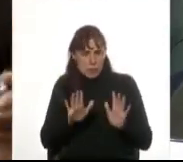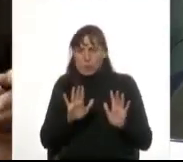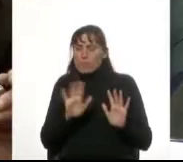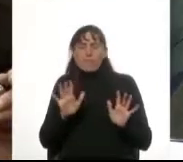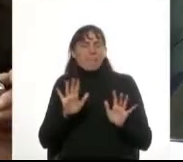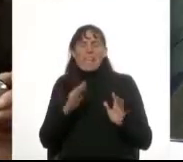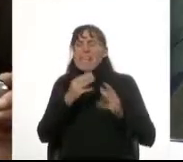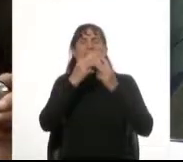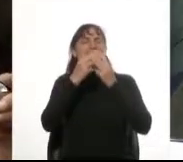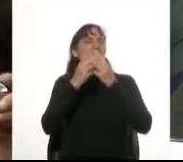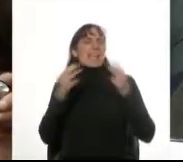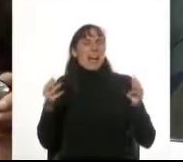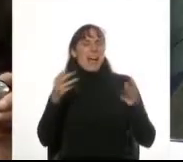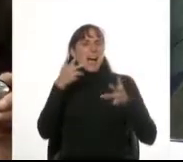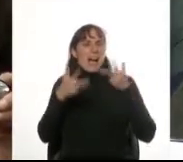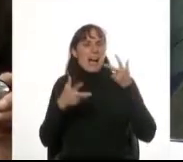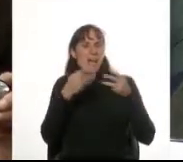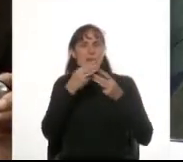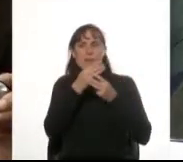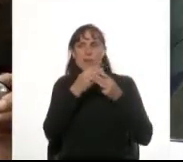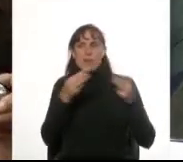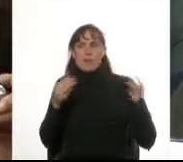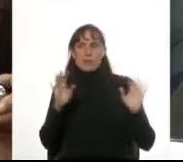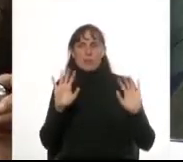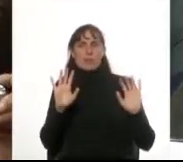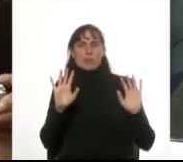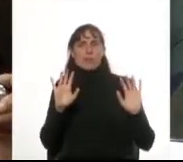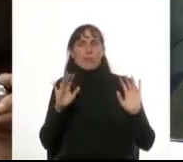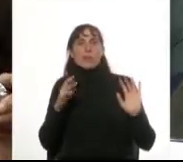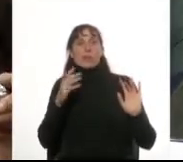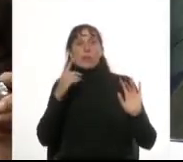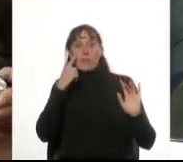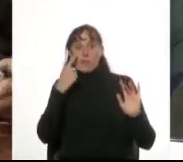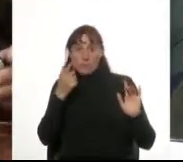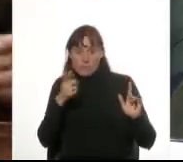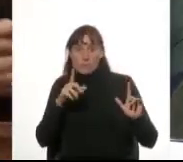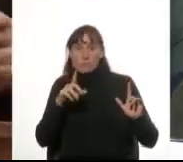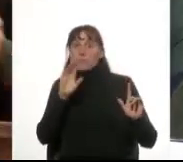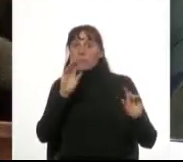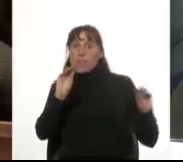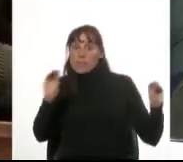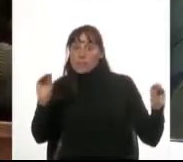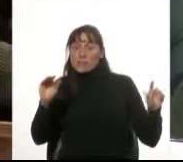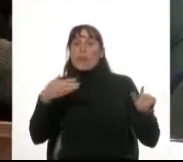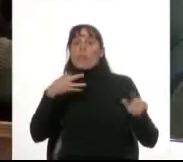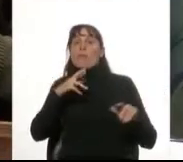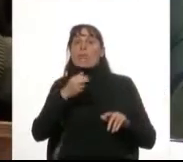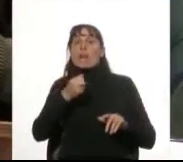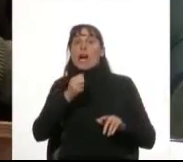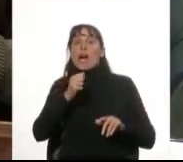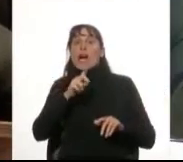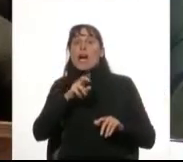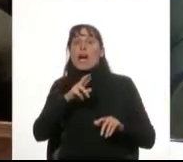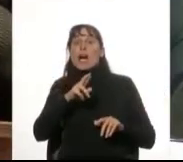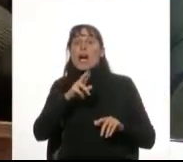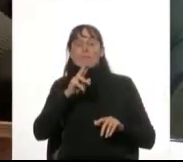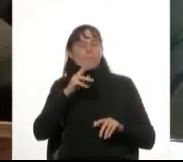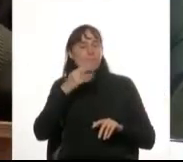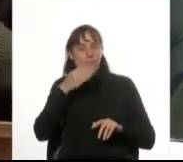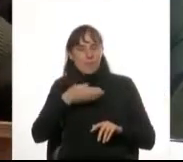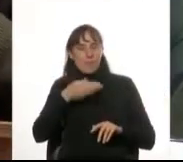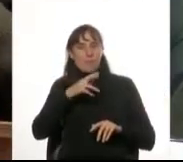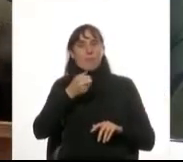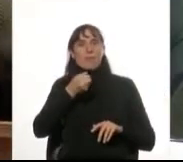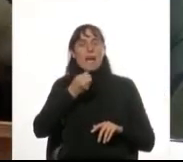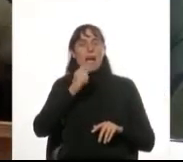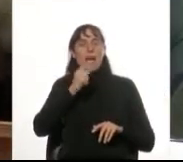criterio general y de paso digo que Braga está esperando que lo reivindiquen porque le dieron una orden, la